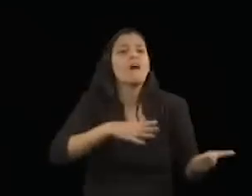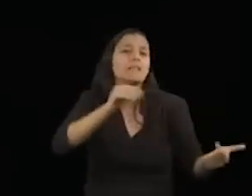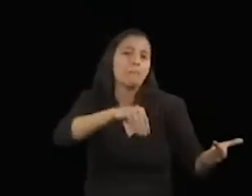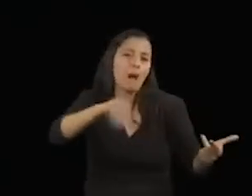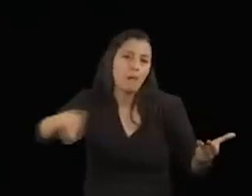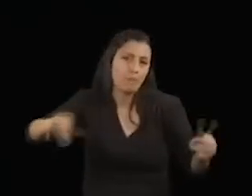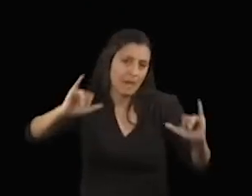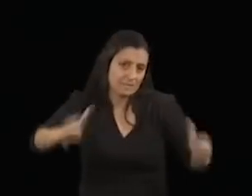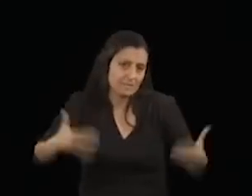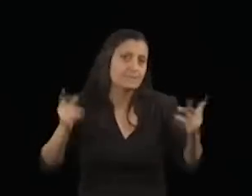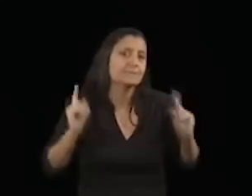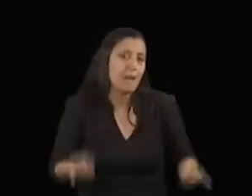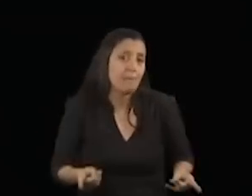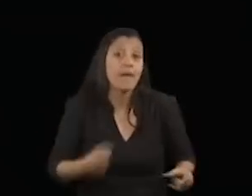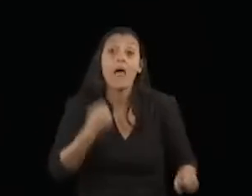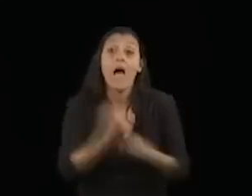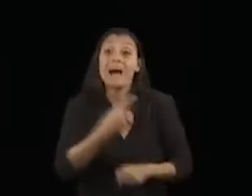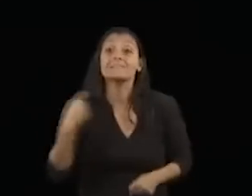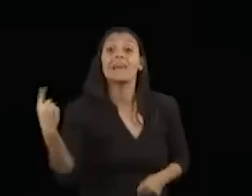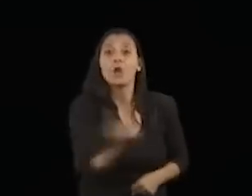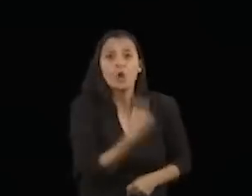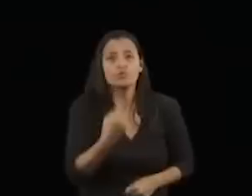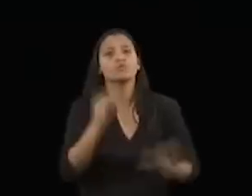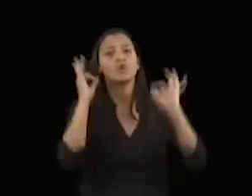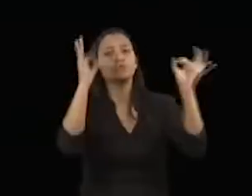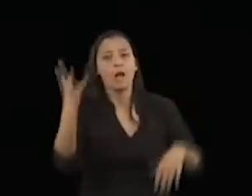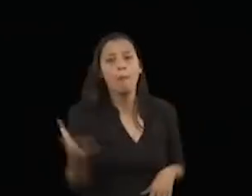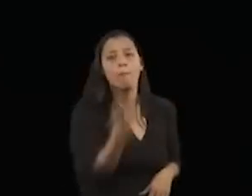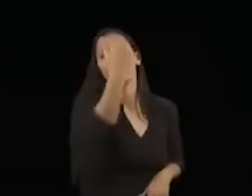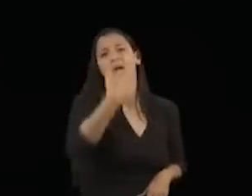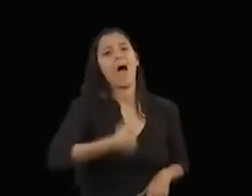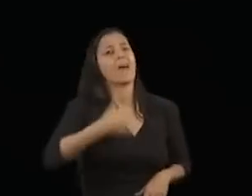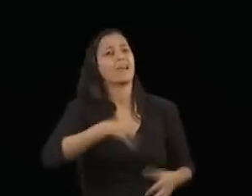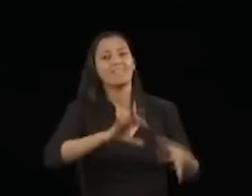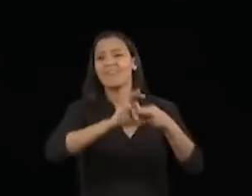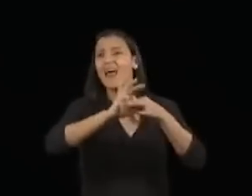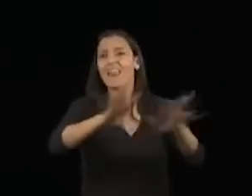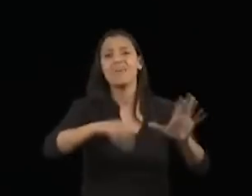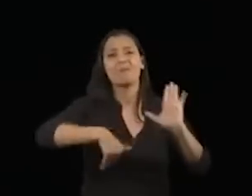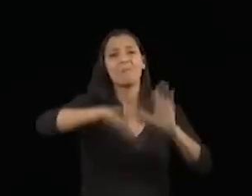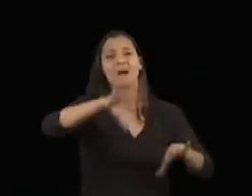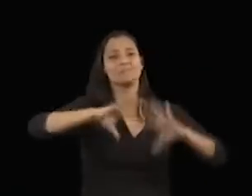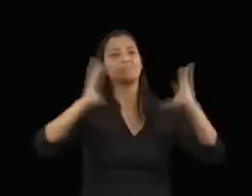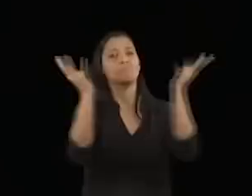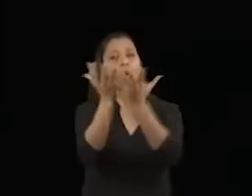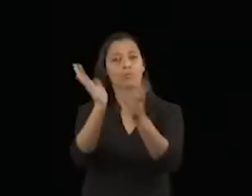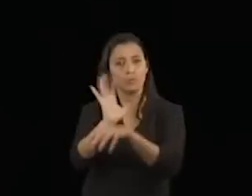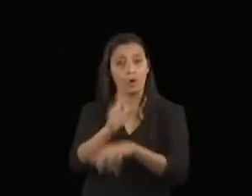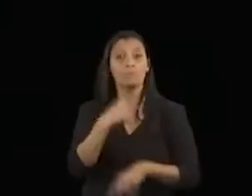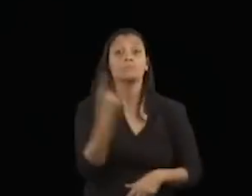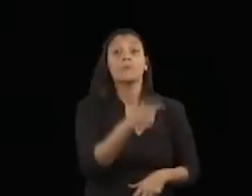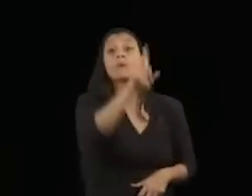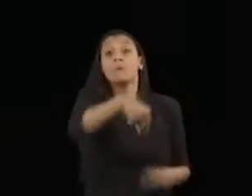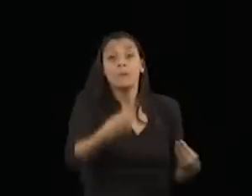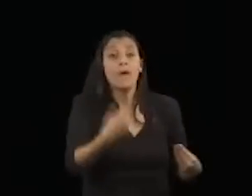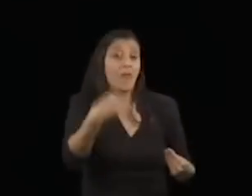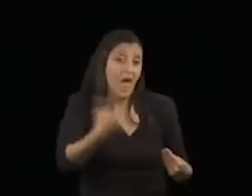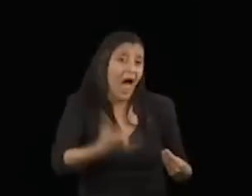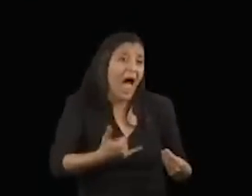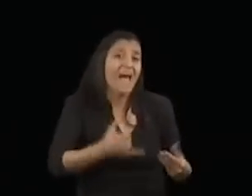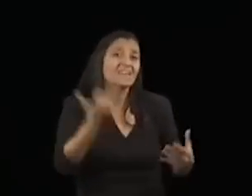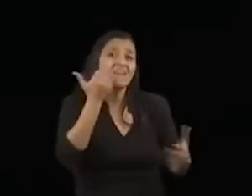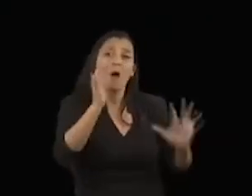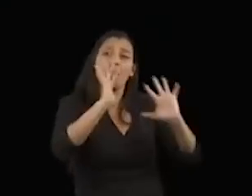pendiente para hacernos el país más libre del planeta Tierra, va a implicar que vamos a tener las condiciones para